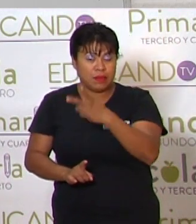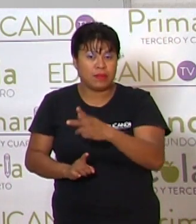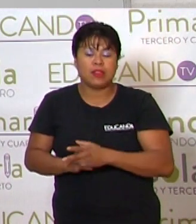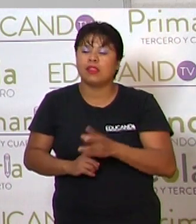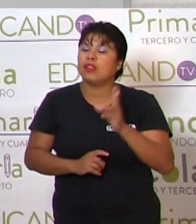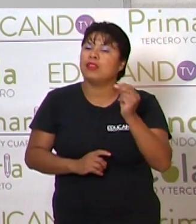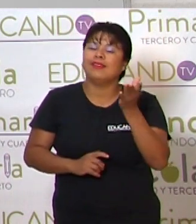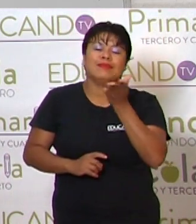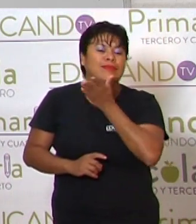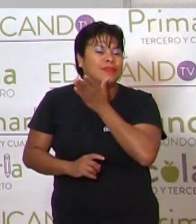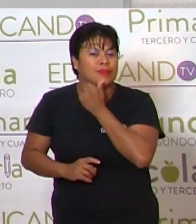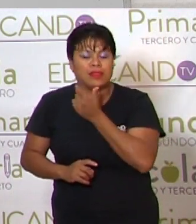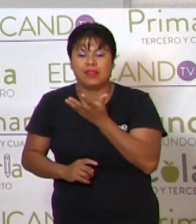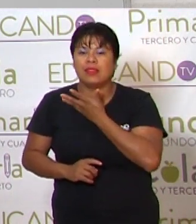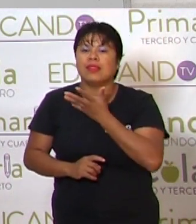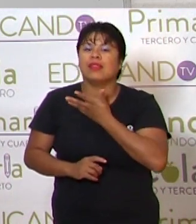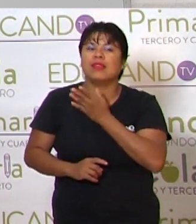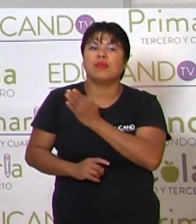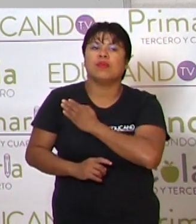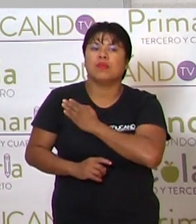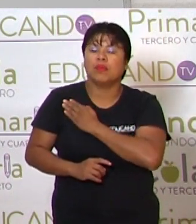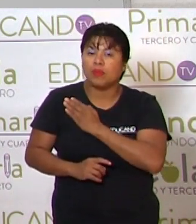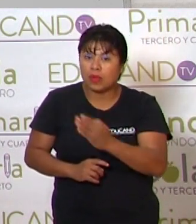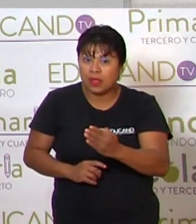vas a poder tener un buen